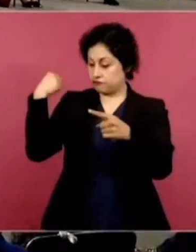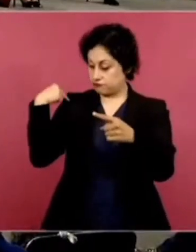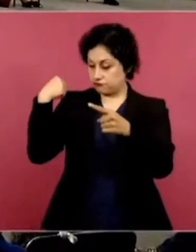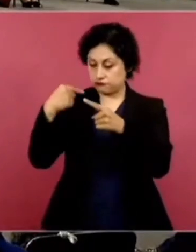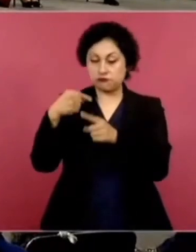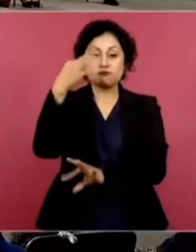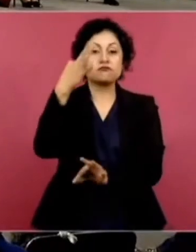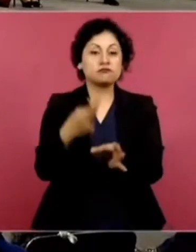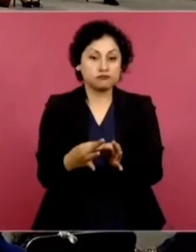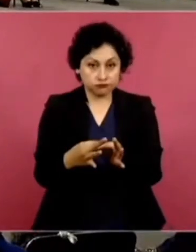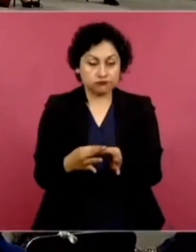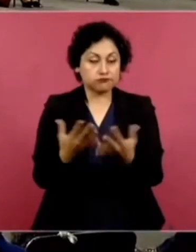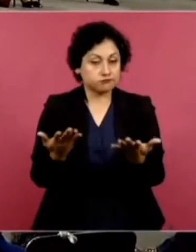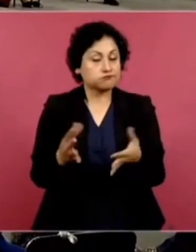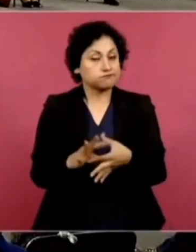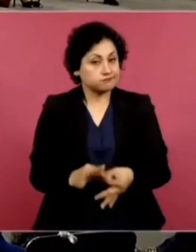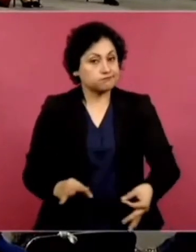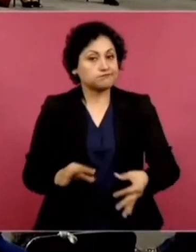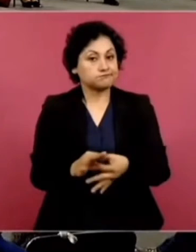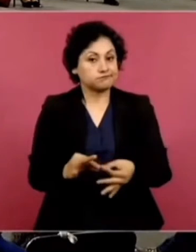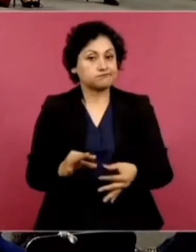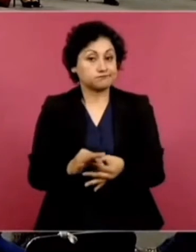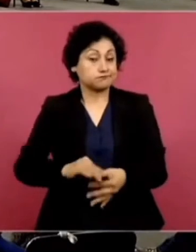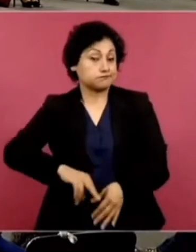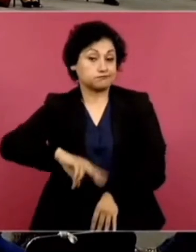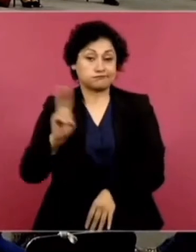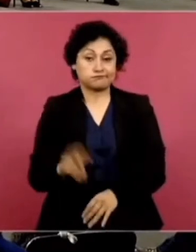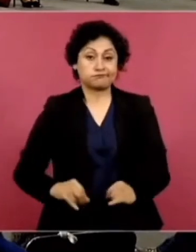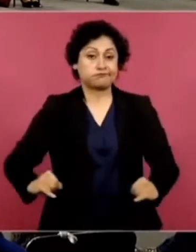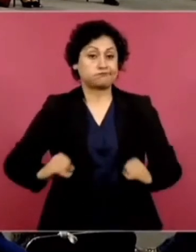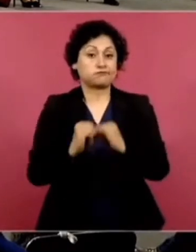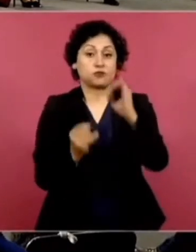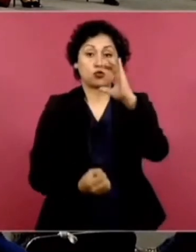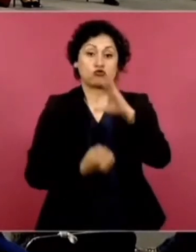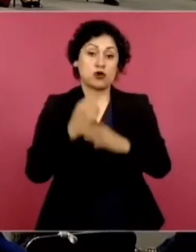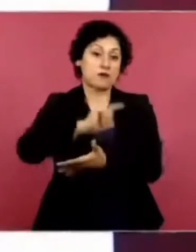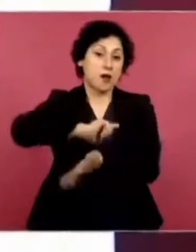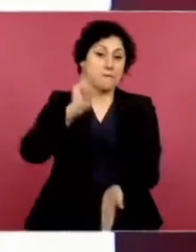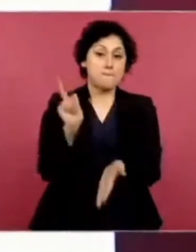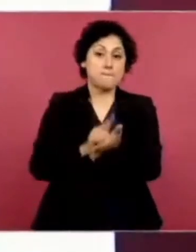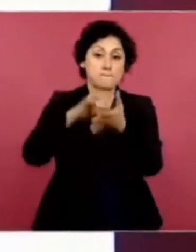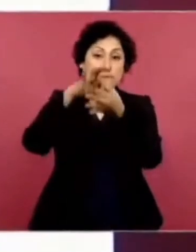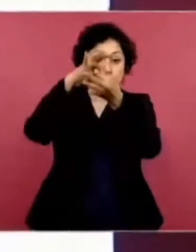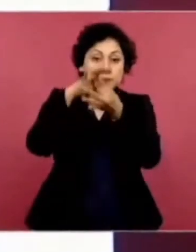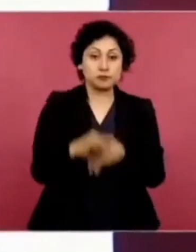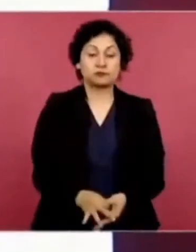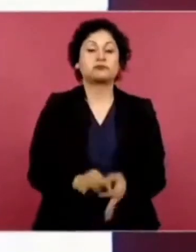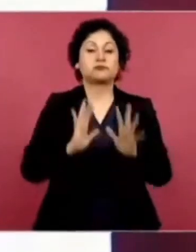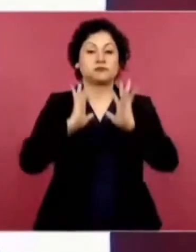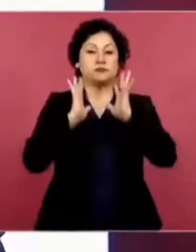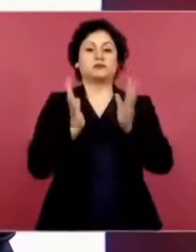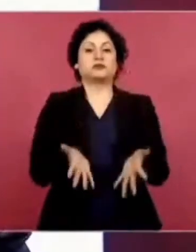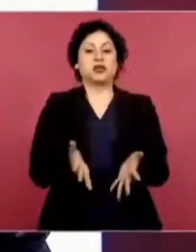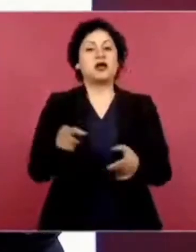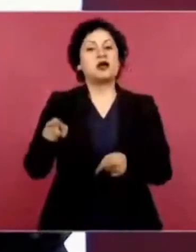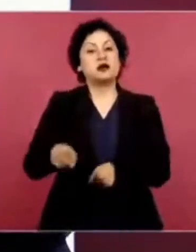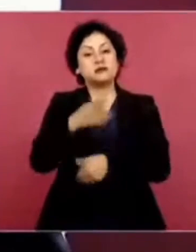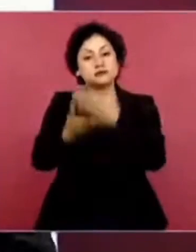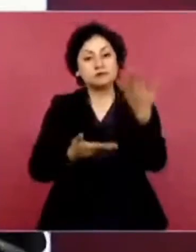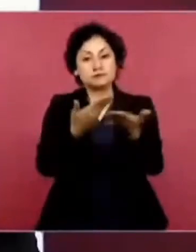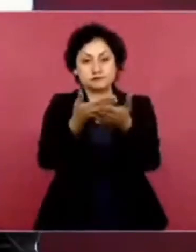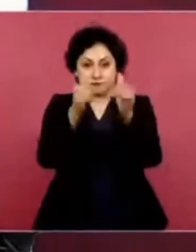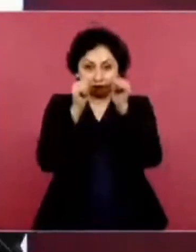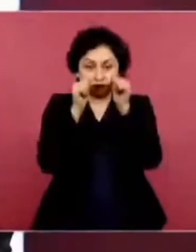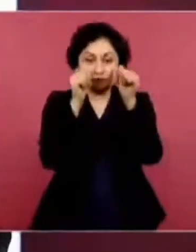que el IMSS Bienestar tiene sólidas bases jurídicas como una nueva institución del Estado mexicano para atender a la población sin seguridad